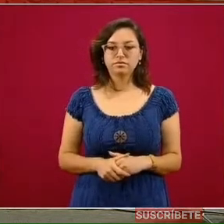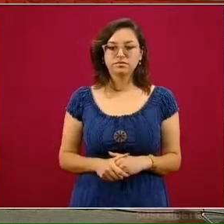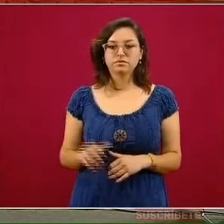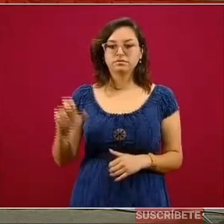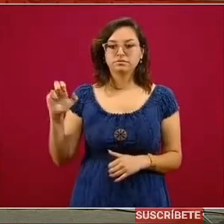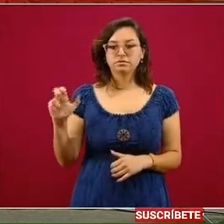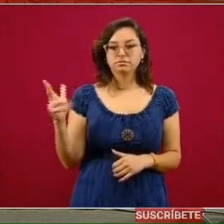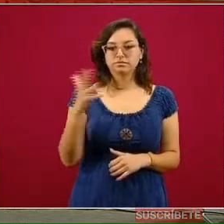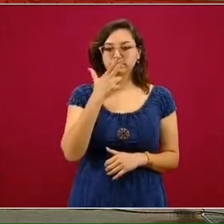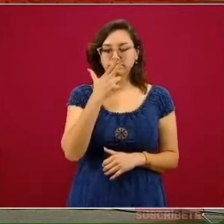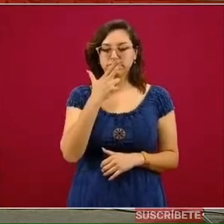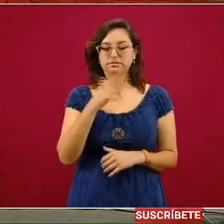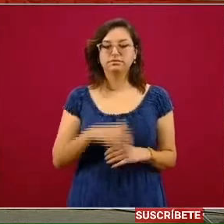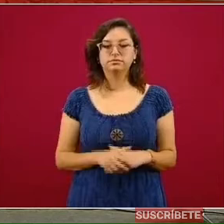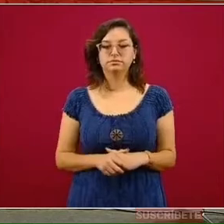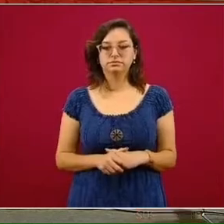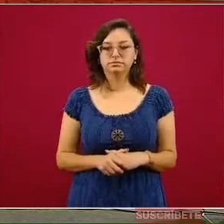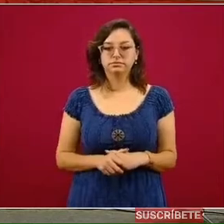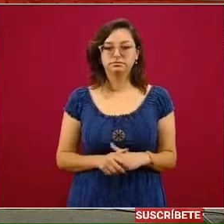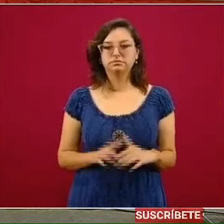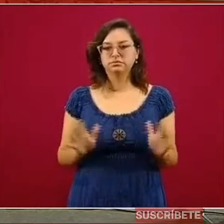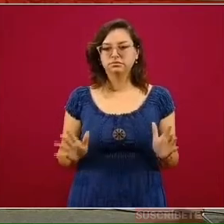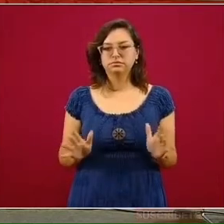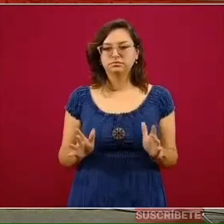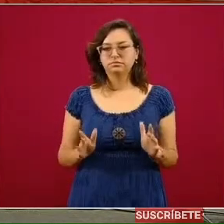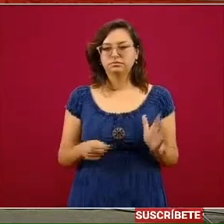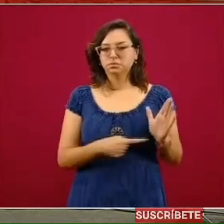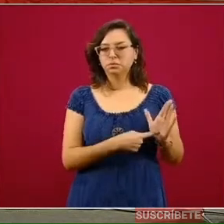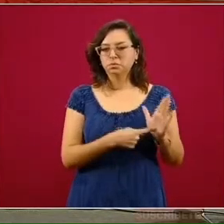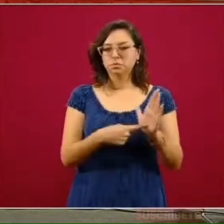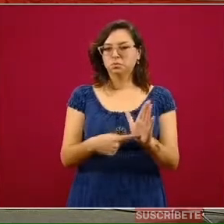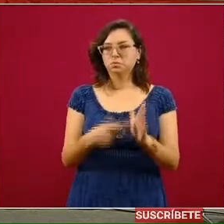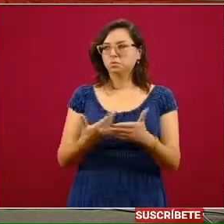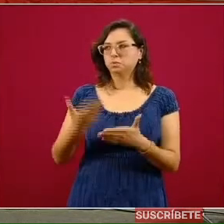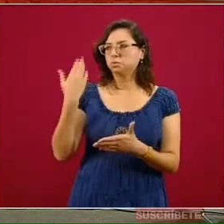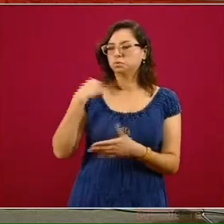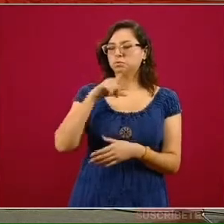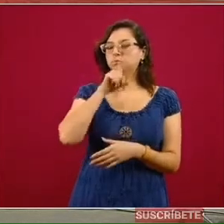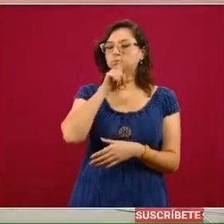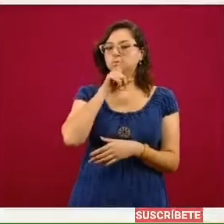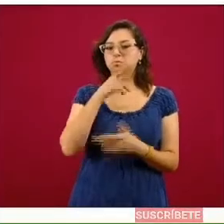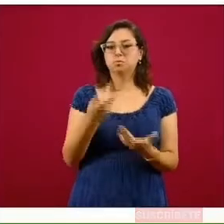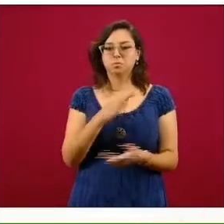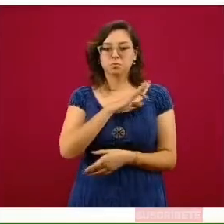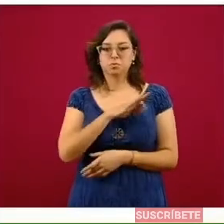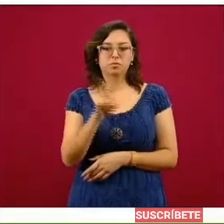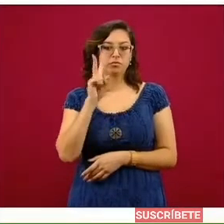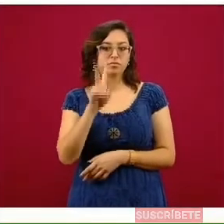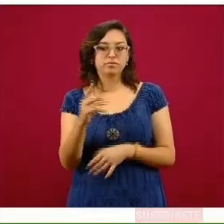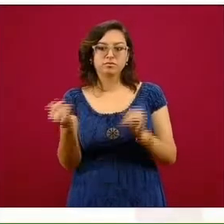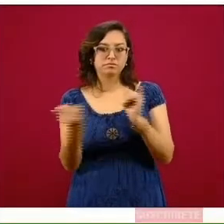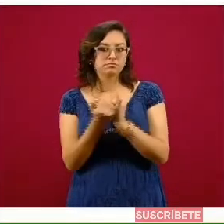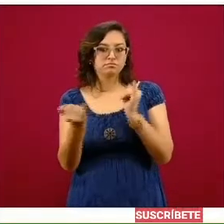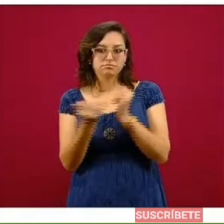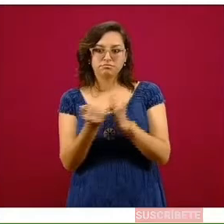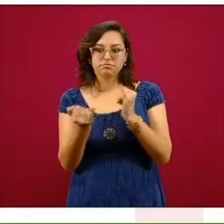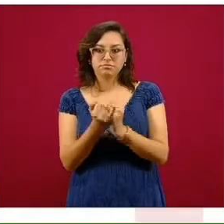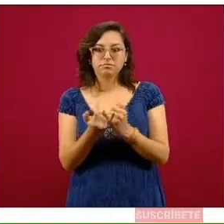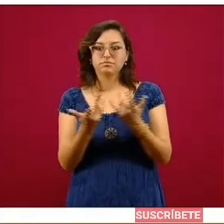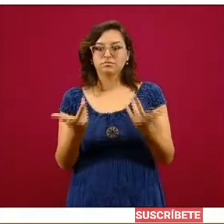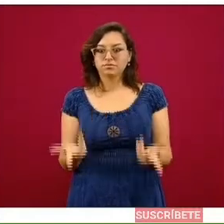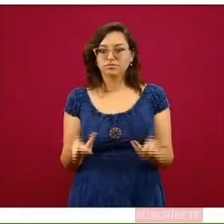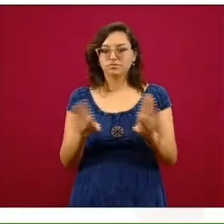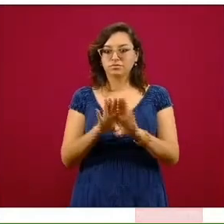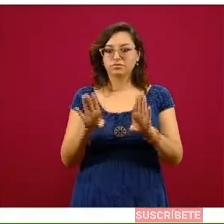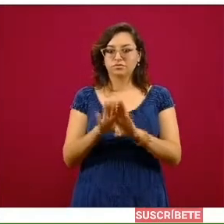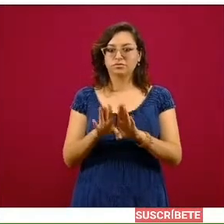Chihuahua. Chihuahua creo que no lo habíamos presentado recientemente. Vemos un patrón un tanto semejante. Aquí la lección útil también es la